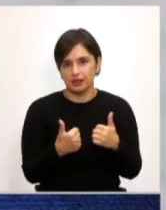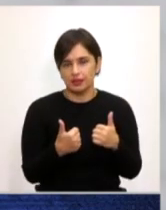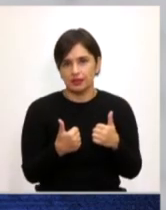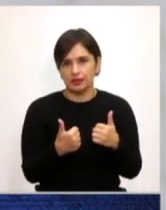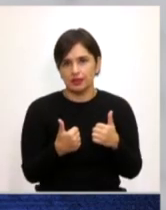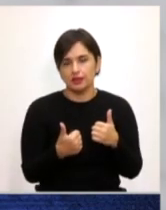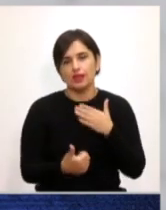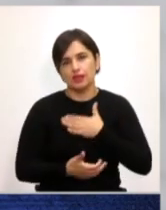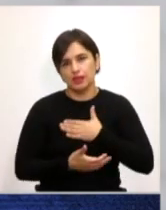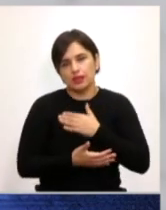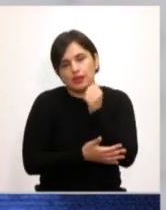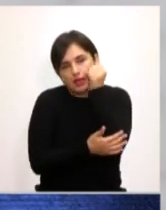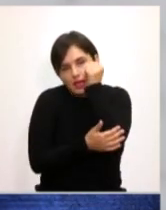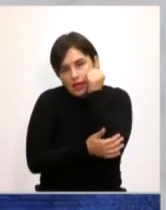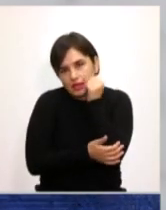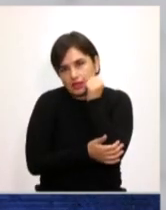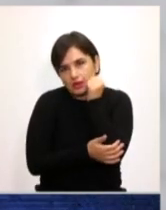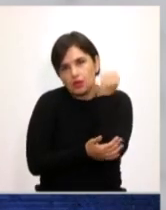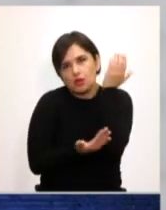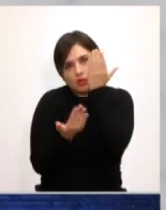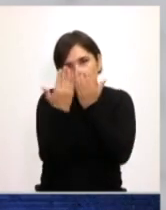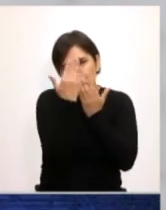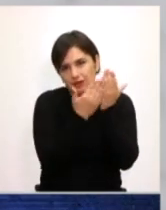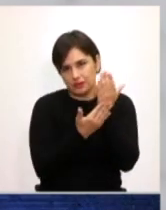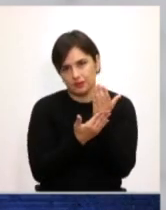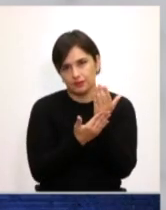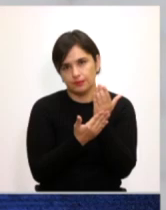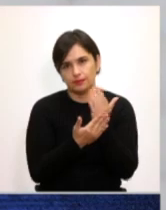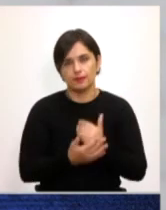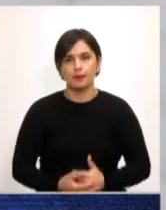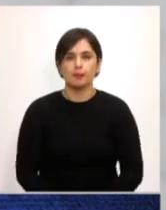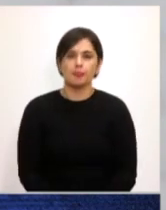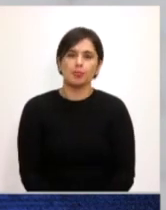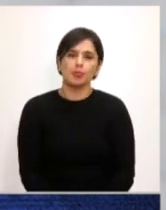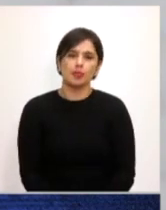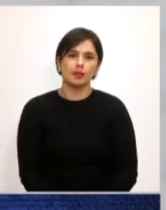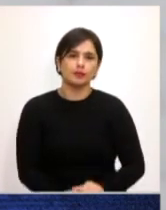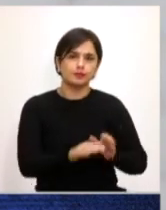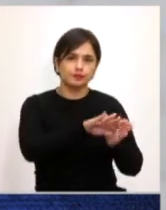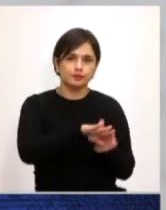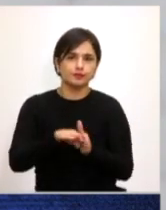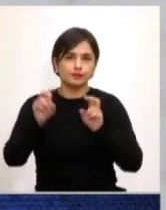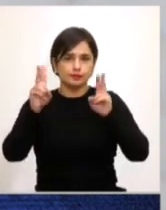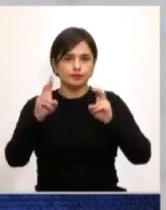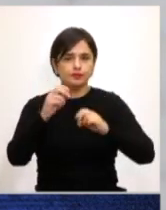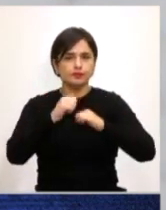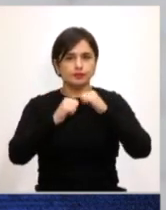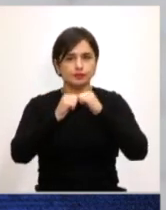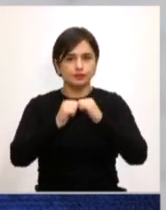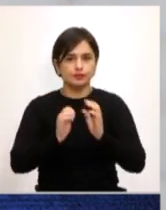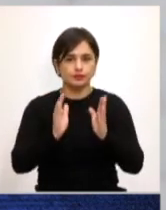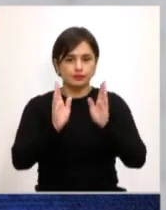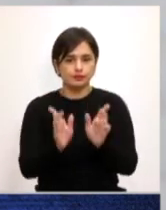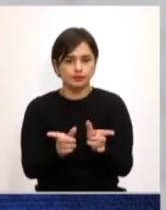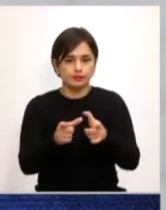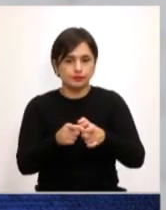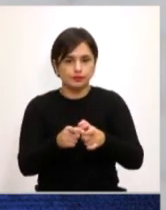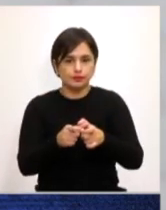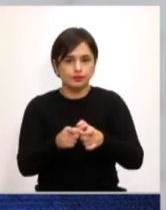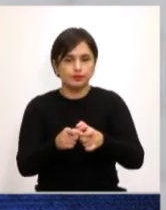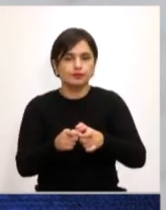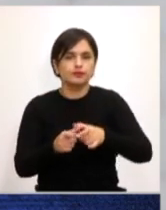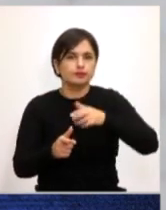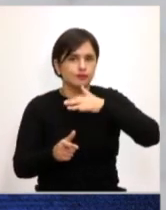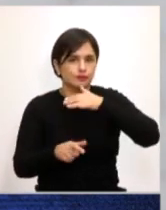desesperadamente buscan afecto y protección. En materia de infraestructura, la Comisión de Recursos Hídricos